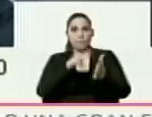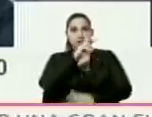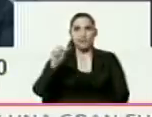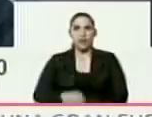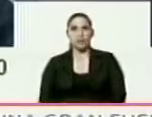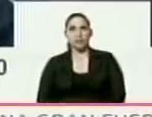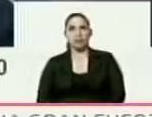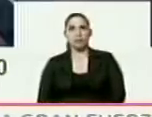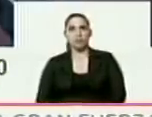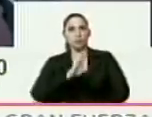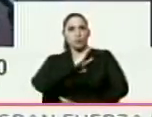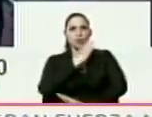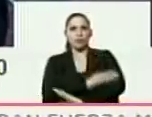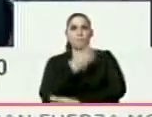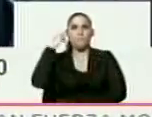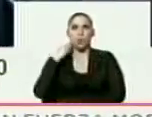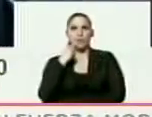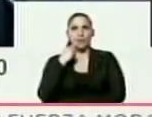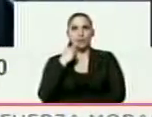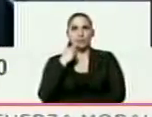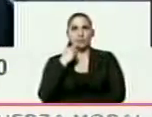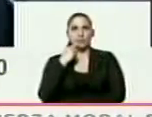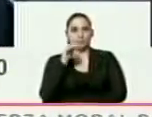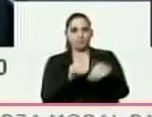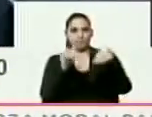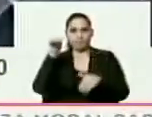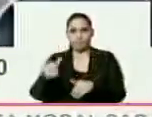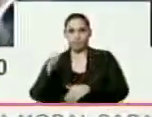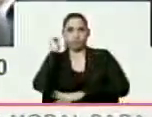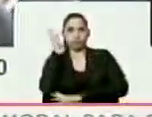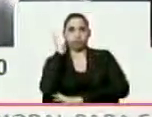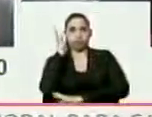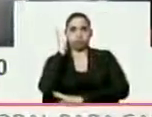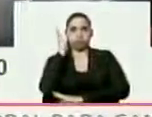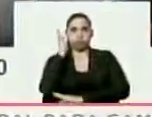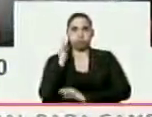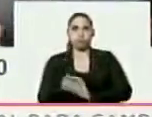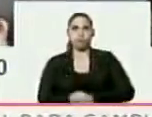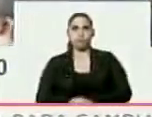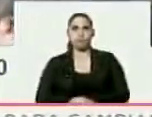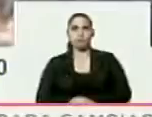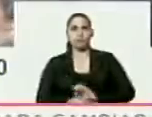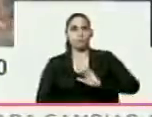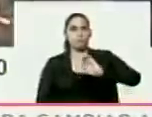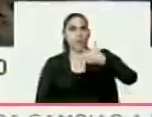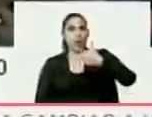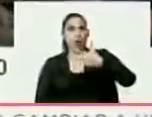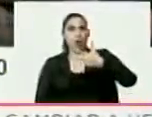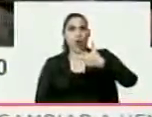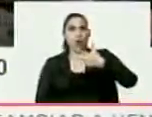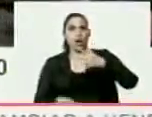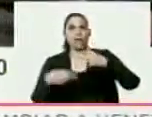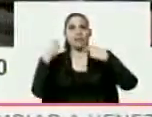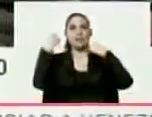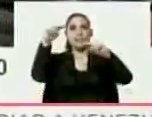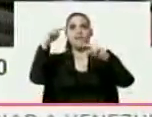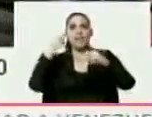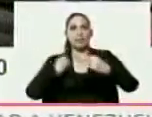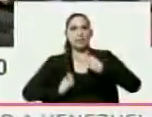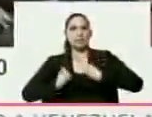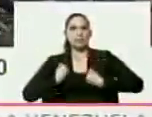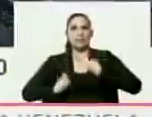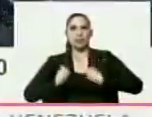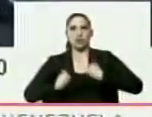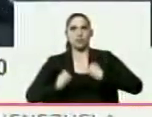fuerzas bolivarianas en las elecciones parlamentarias. Y el tercer nivel de desesperación,